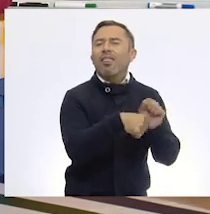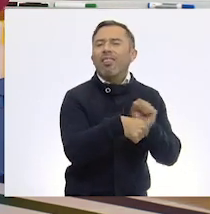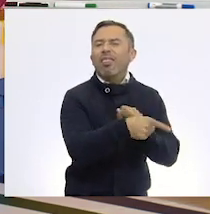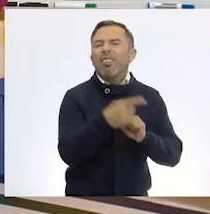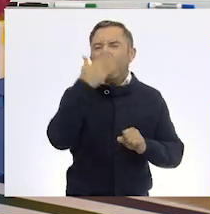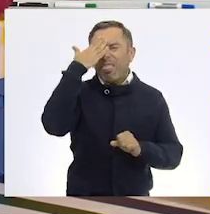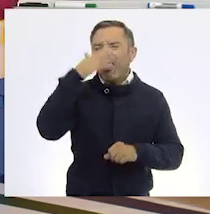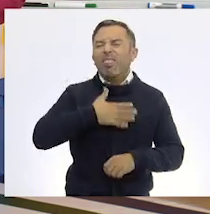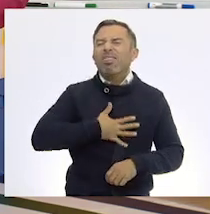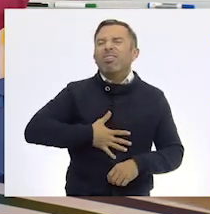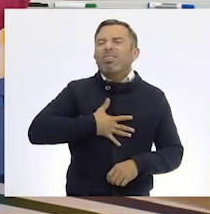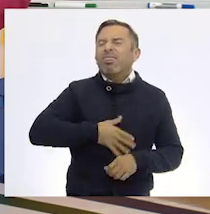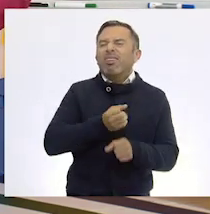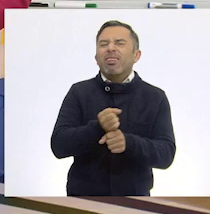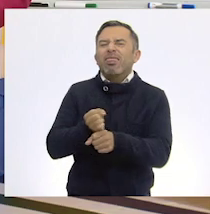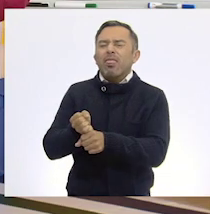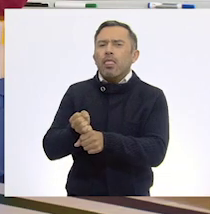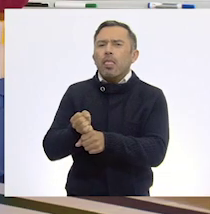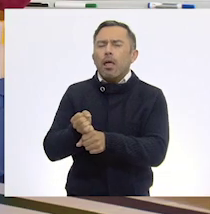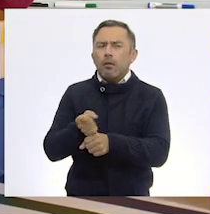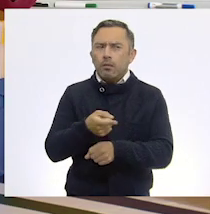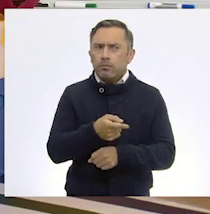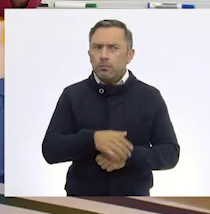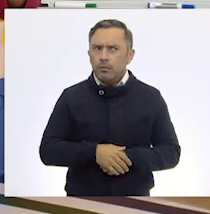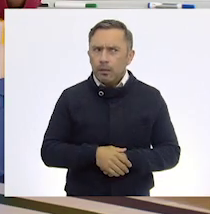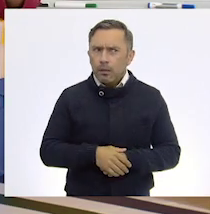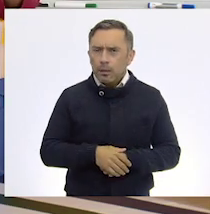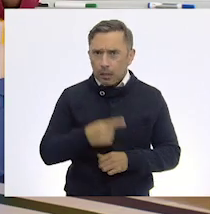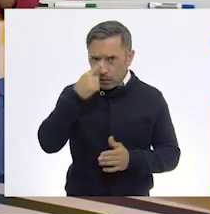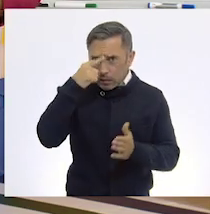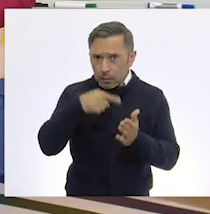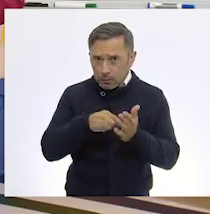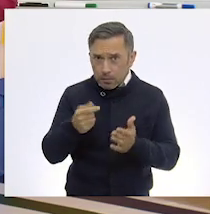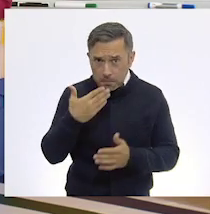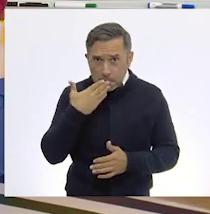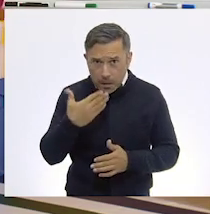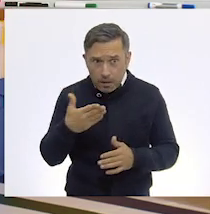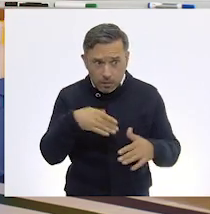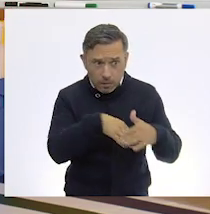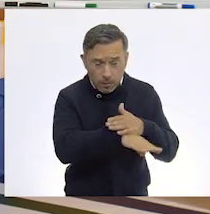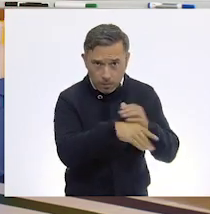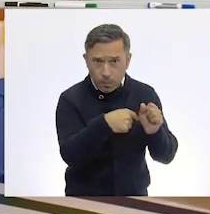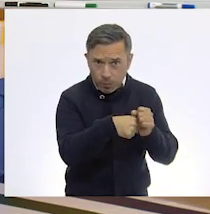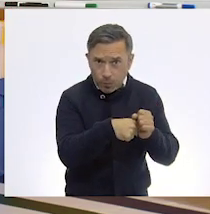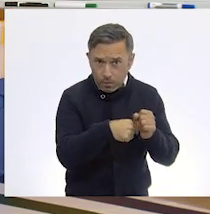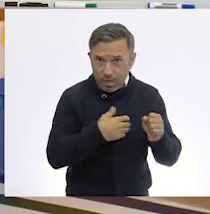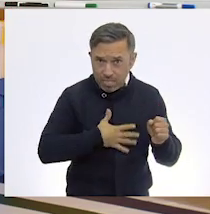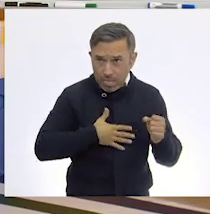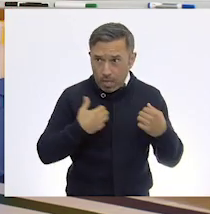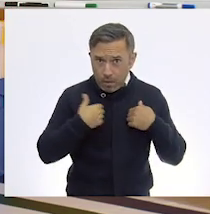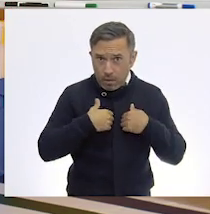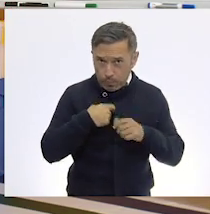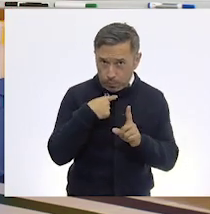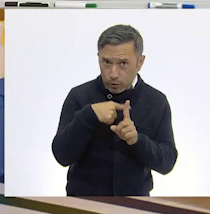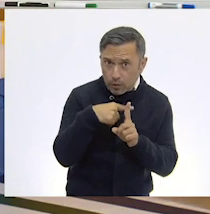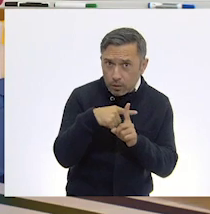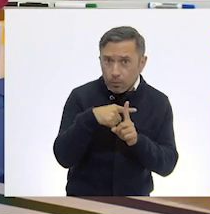jugar a esconder los suéteres? ¿Será un impacto positivo o será un impacto